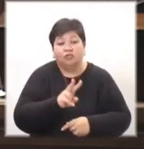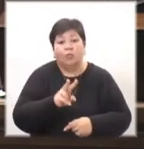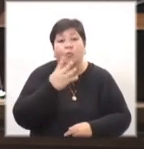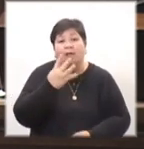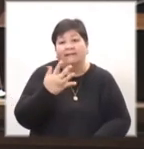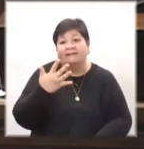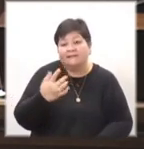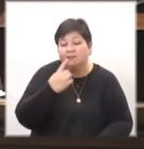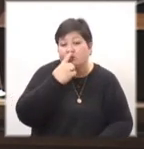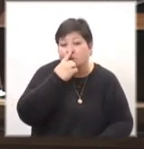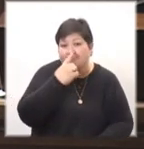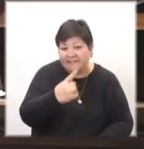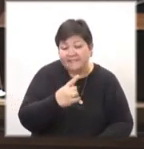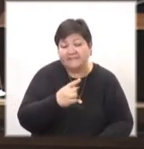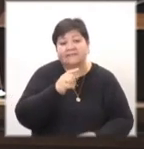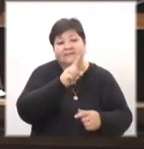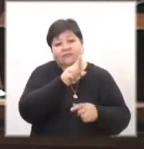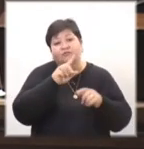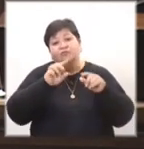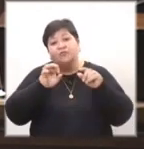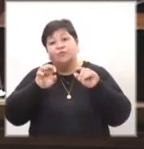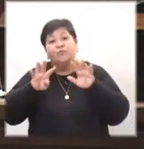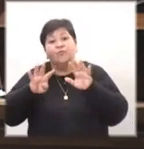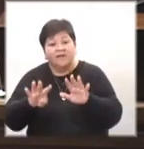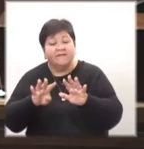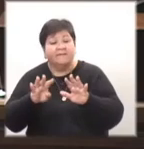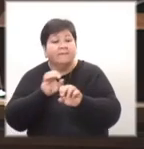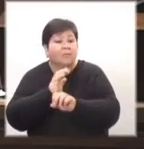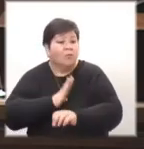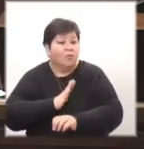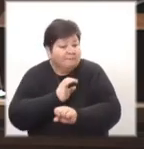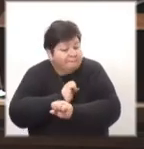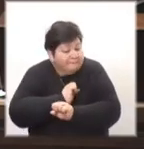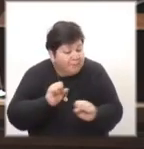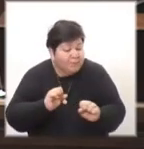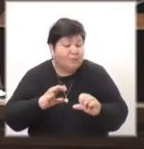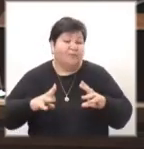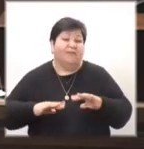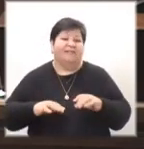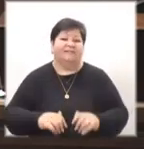45.109 mujeres pudieran jubilarse, señor presidente,